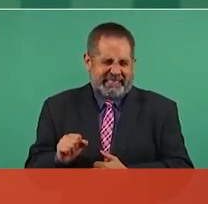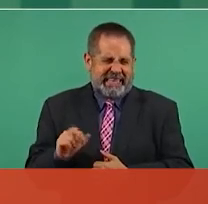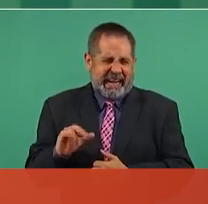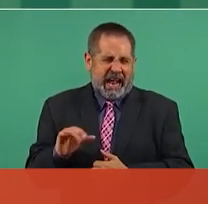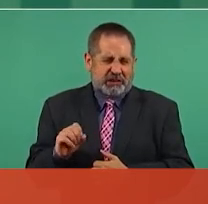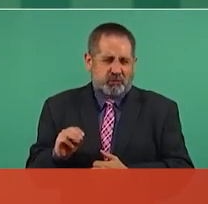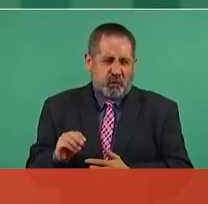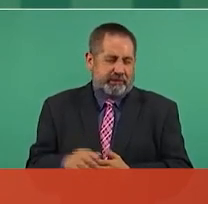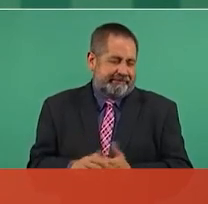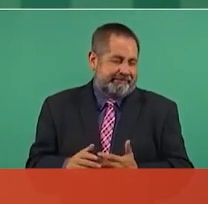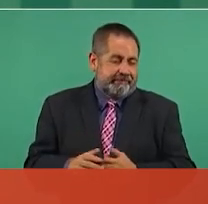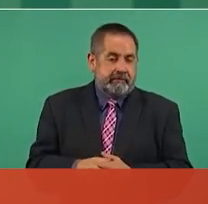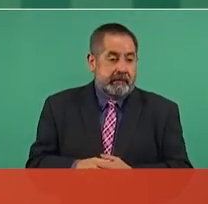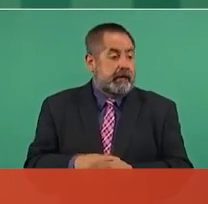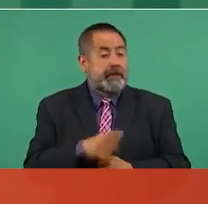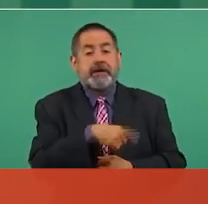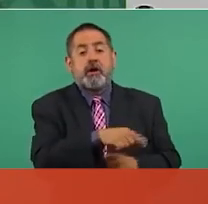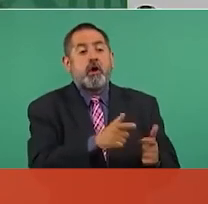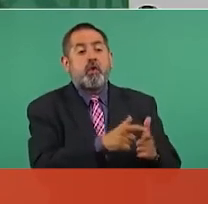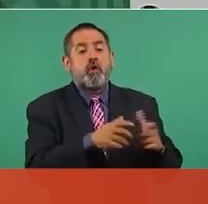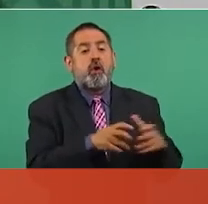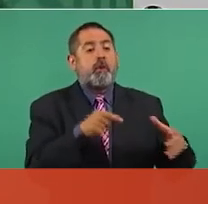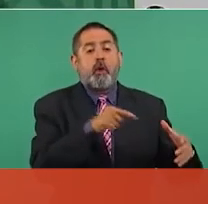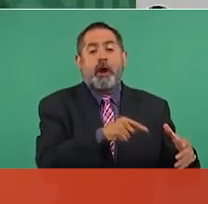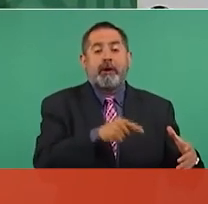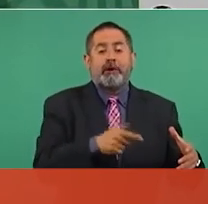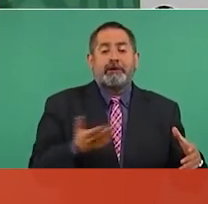Los del Partido Conservador,